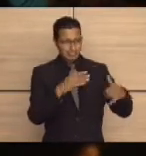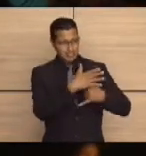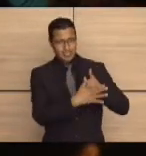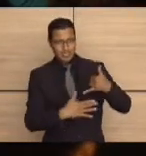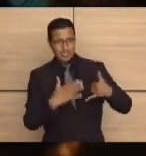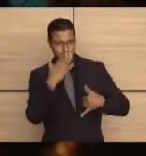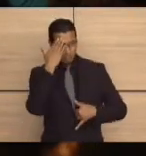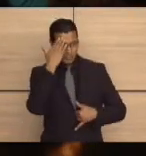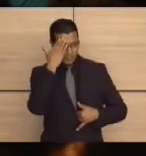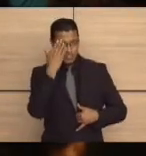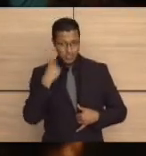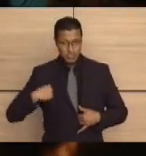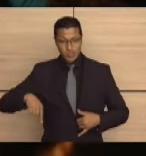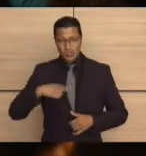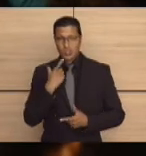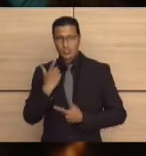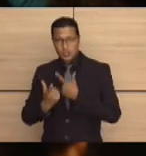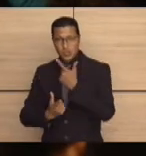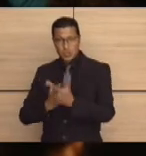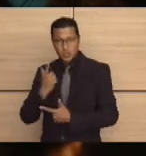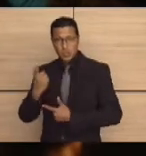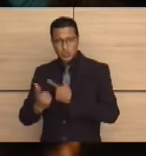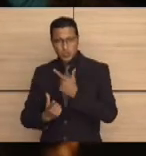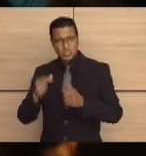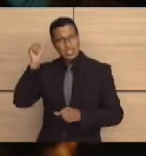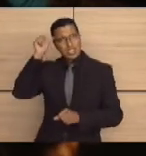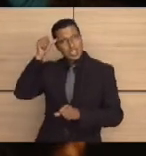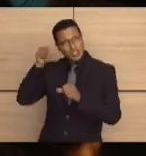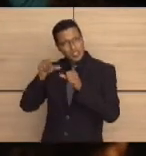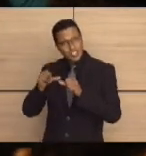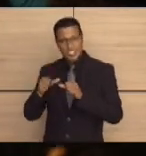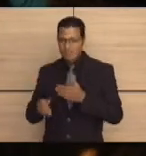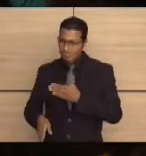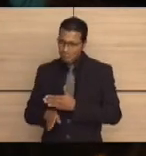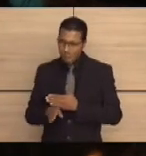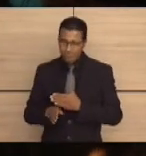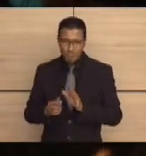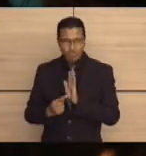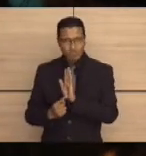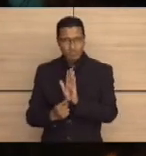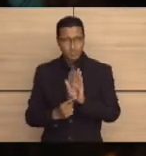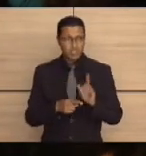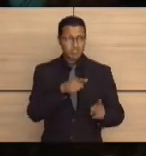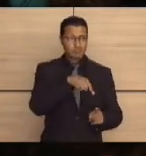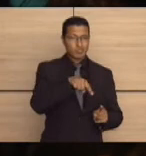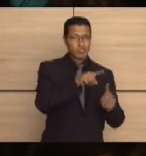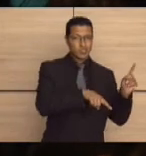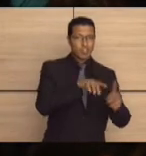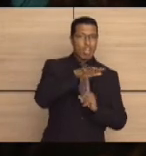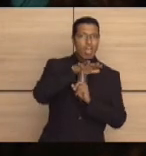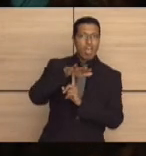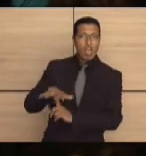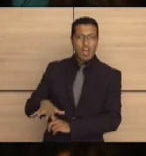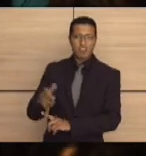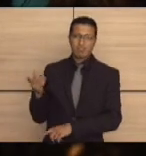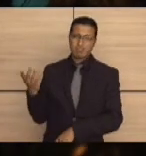cómo hemos luchado nosotros para conservar nuestra memoria. Nuestra memoria ha sido aplastada durante